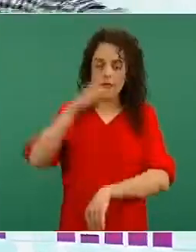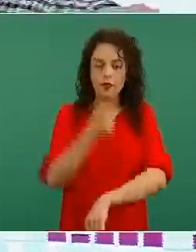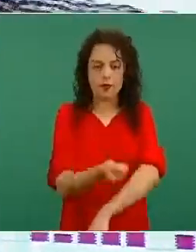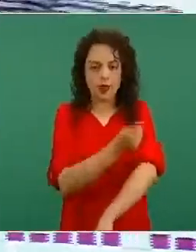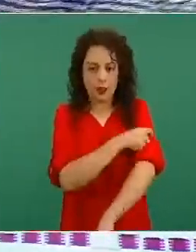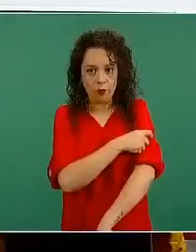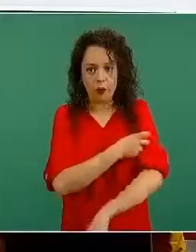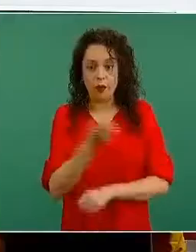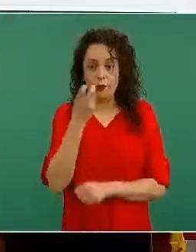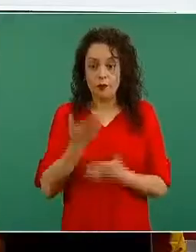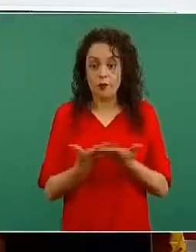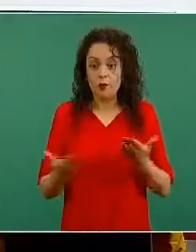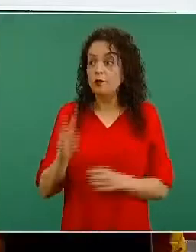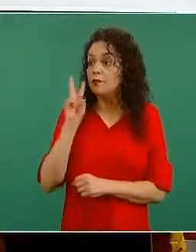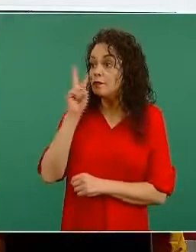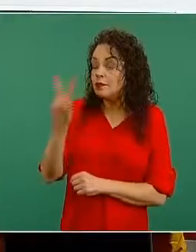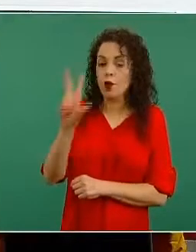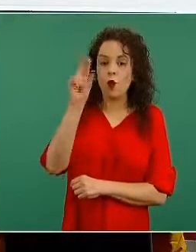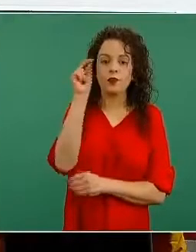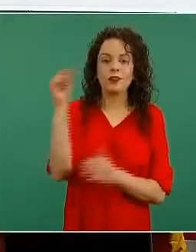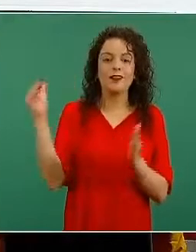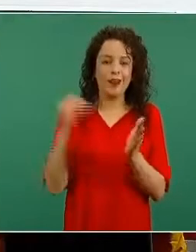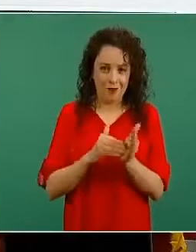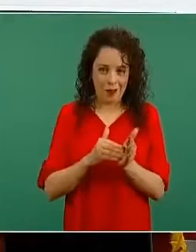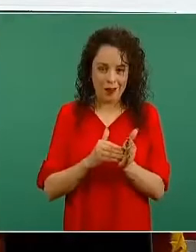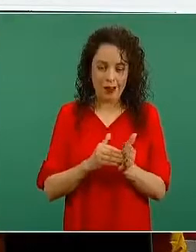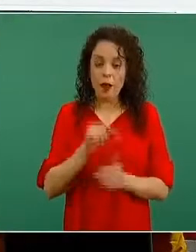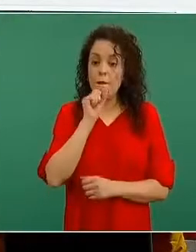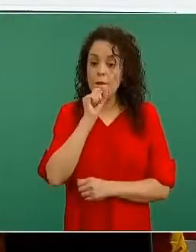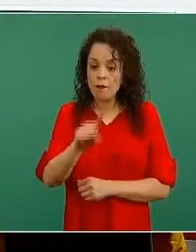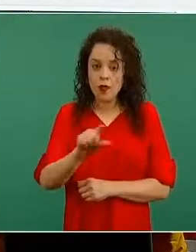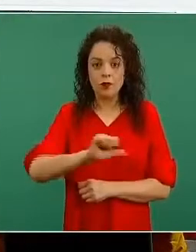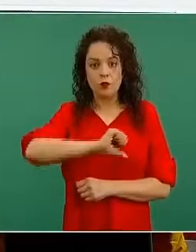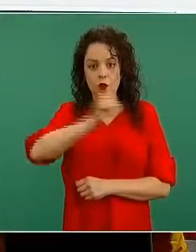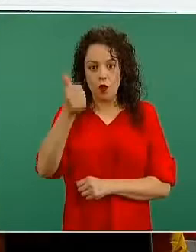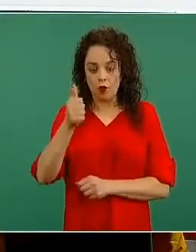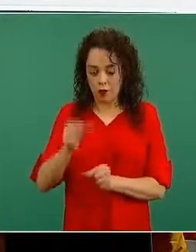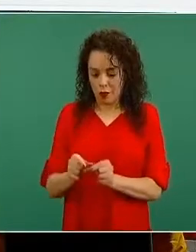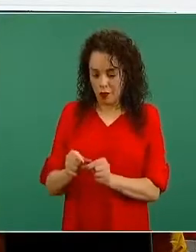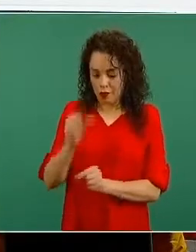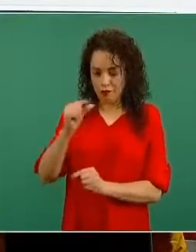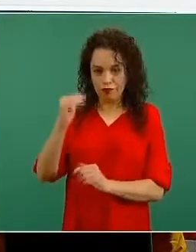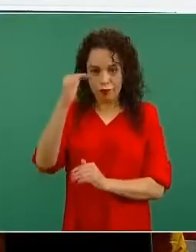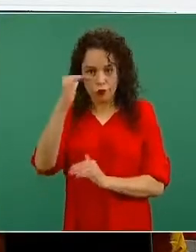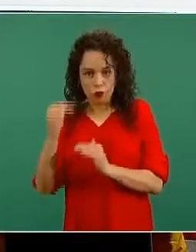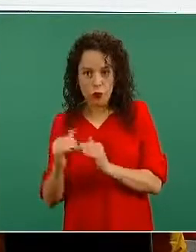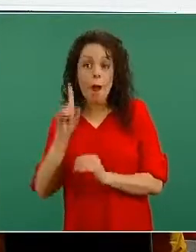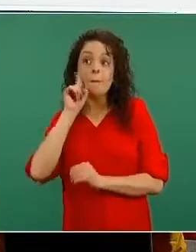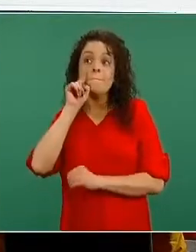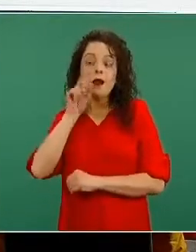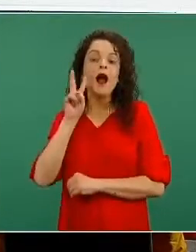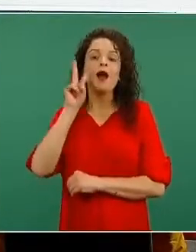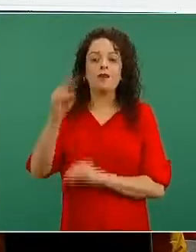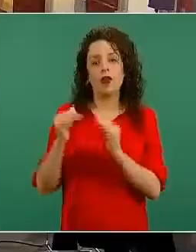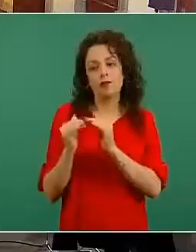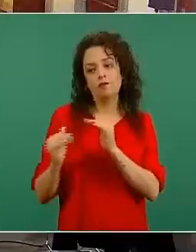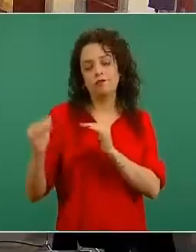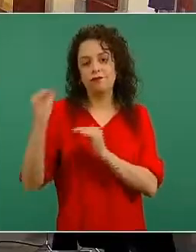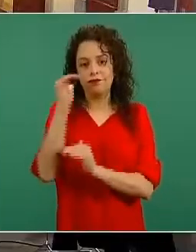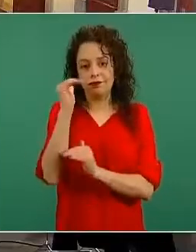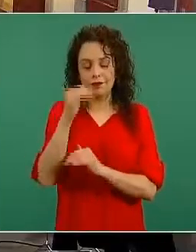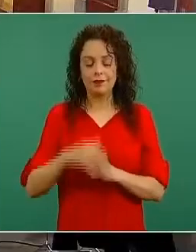hoy aparece con 80,000. Igual va a pasar con este número, mañana lo veremos un poco más grande. La siguiente, por favor.